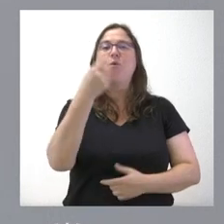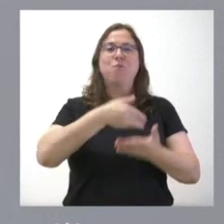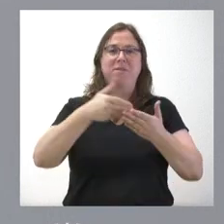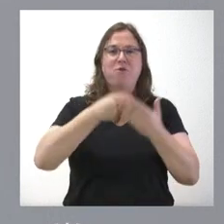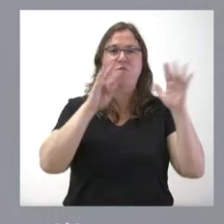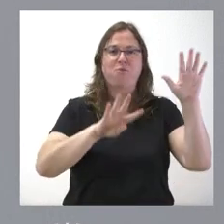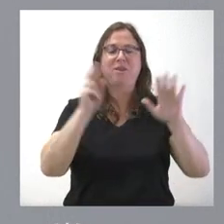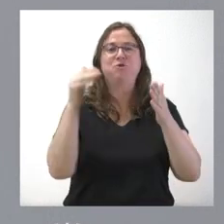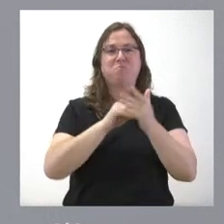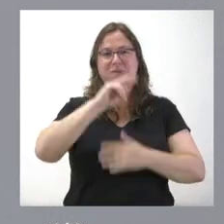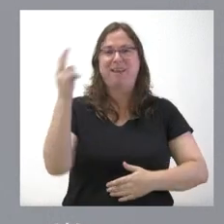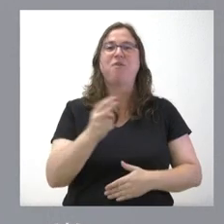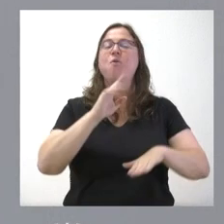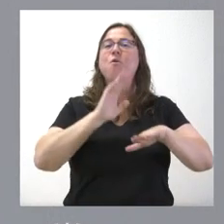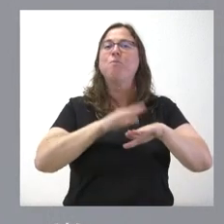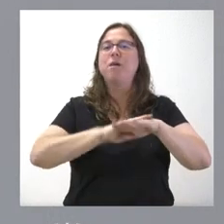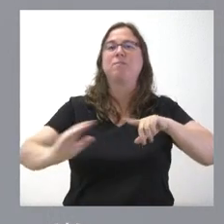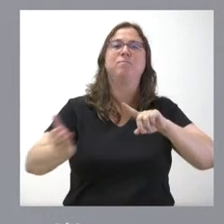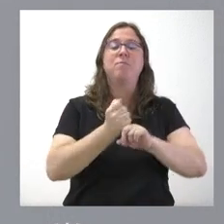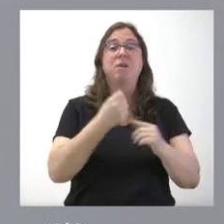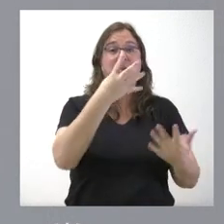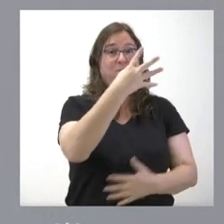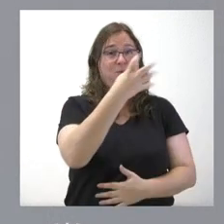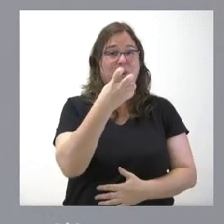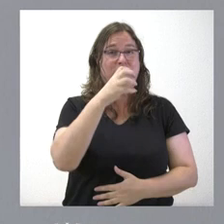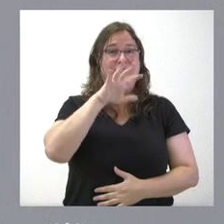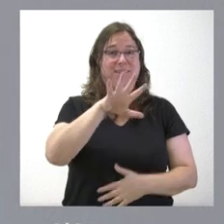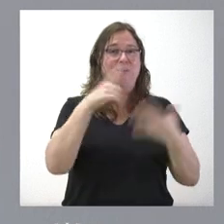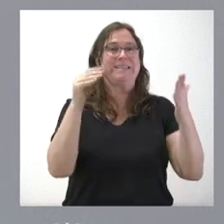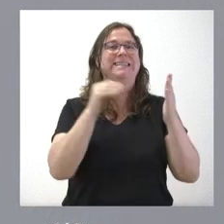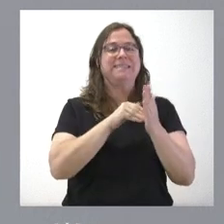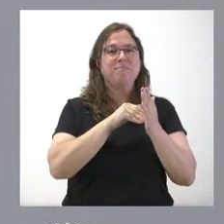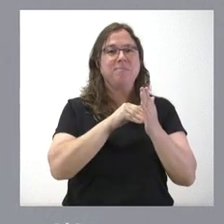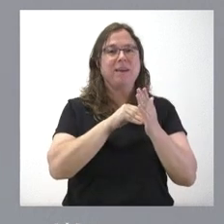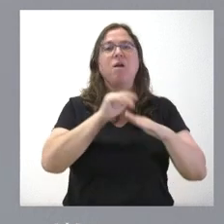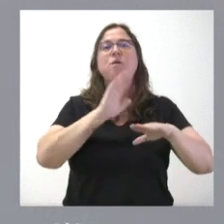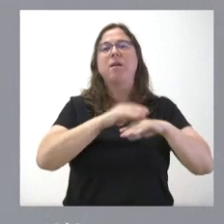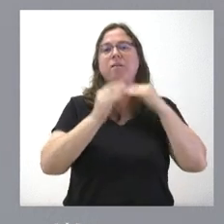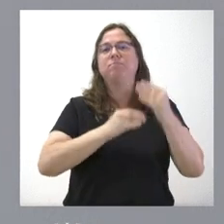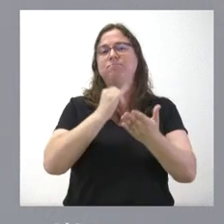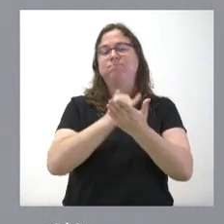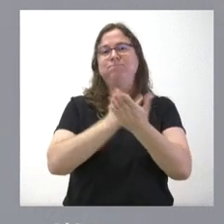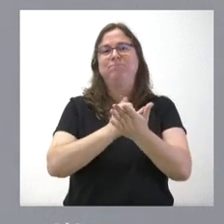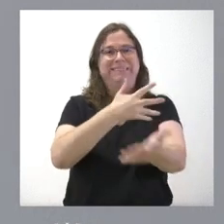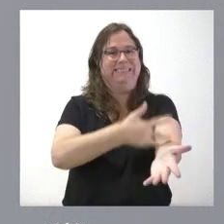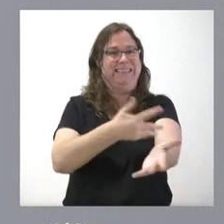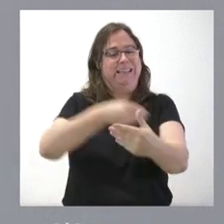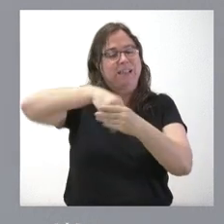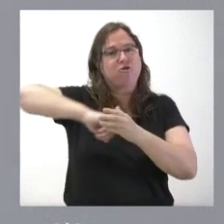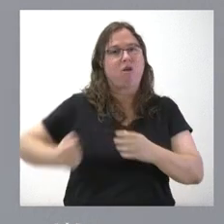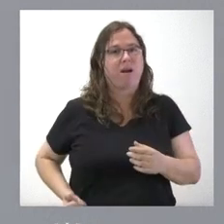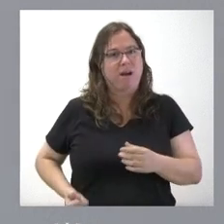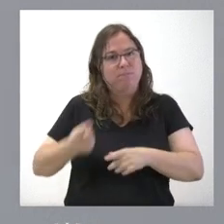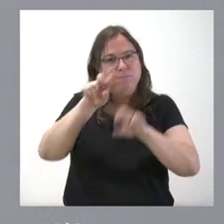1,098 para adquirir 456,000 dispositivos para la realización de test de sangre oculta en eces que se